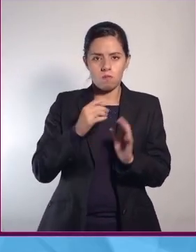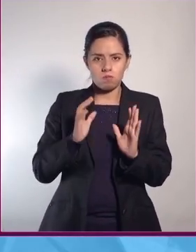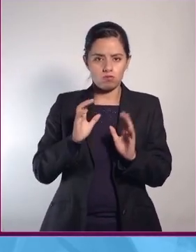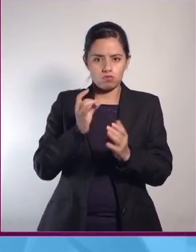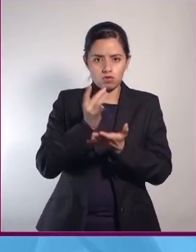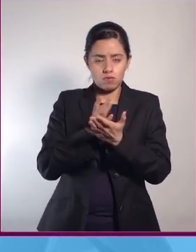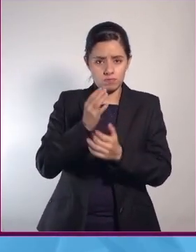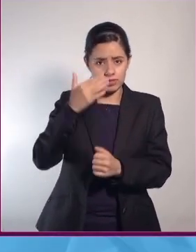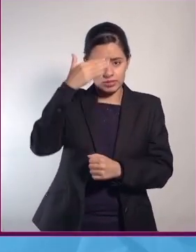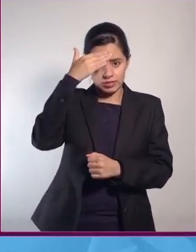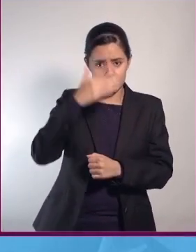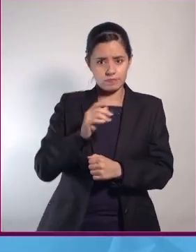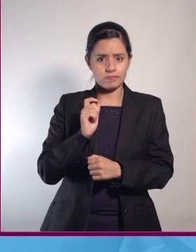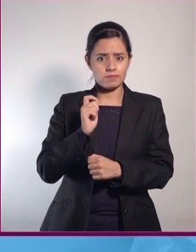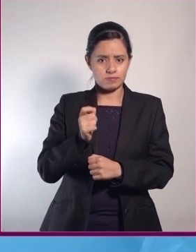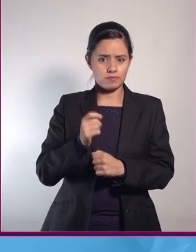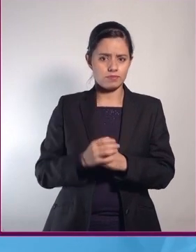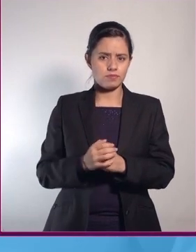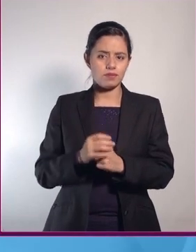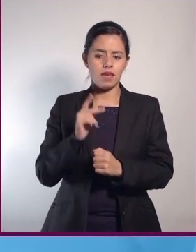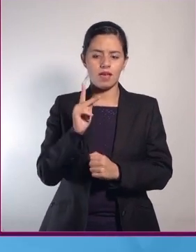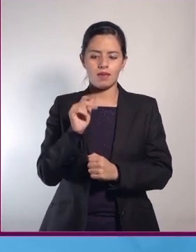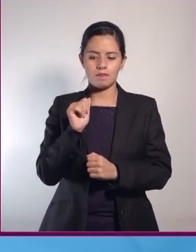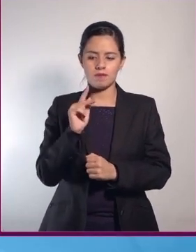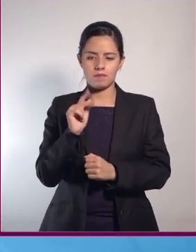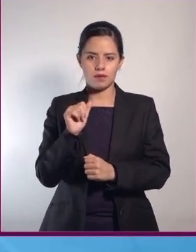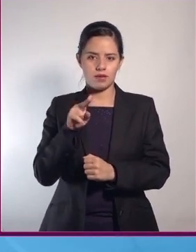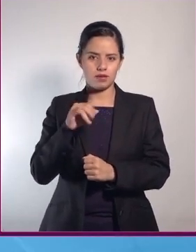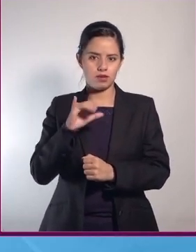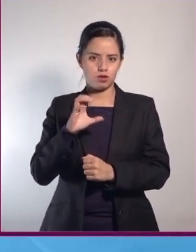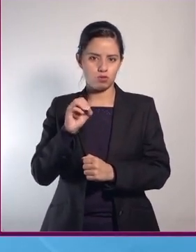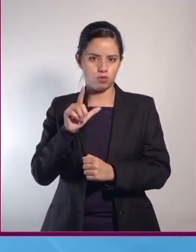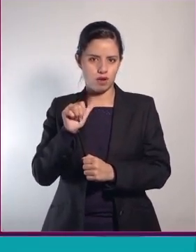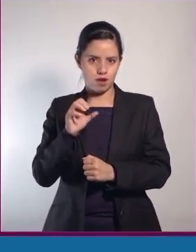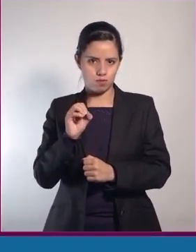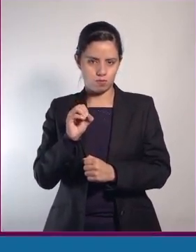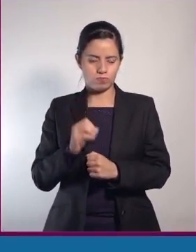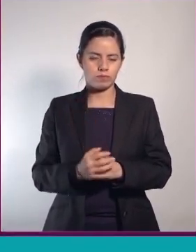conocimiento es de realizar la prueba del Papá Nicolau.